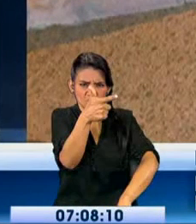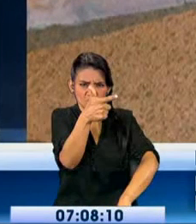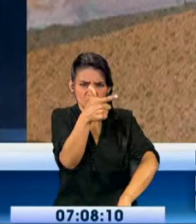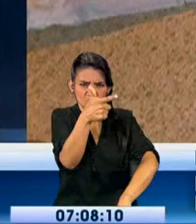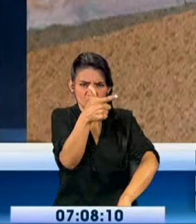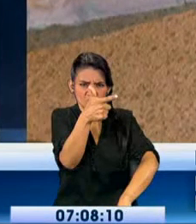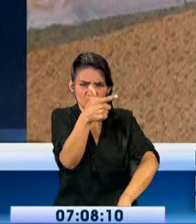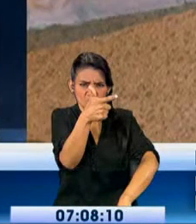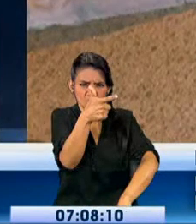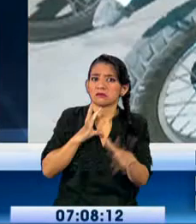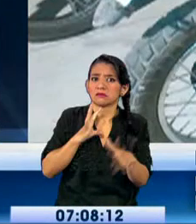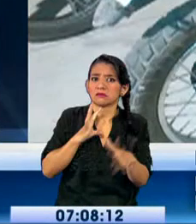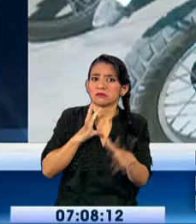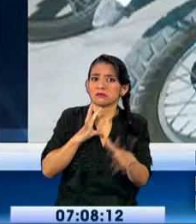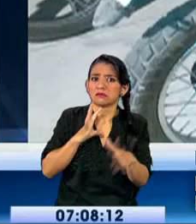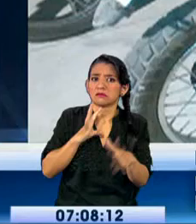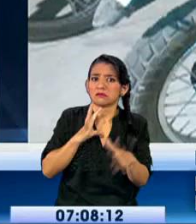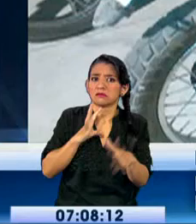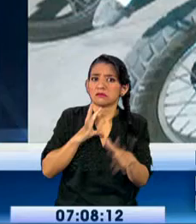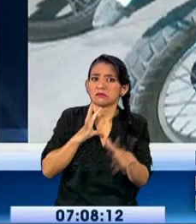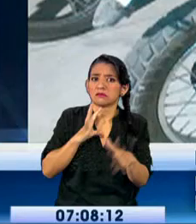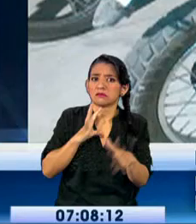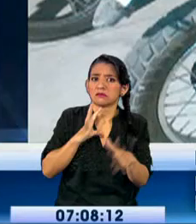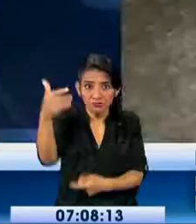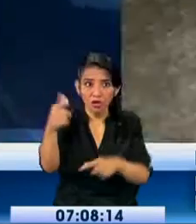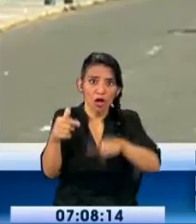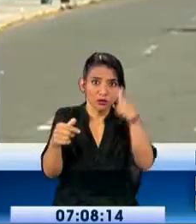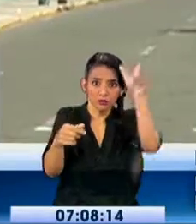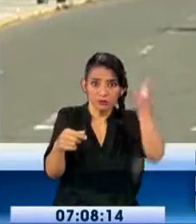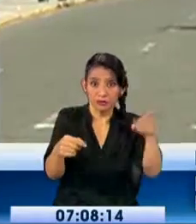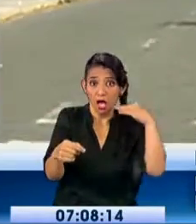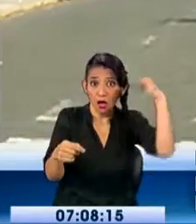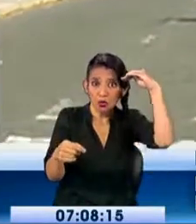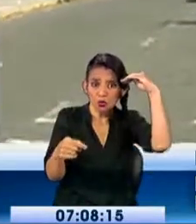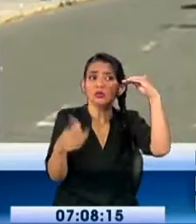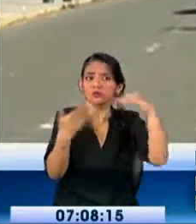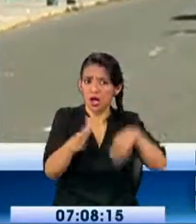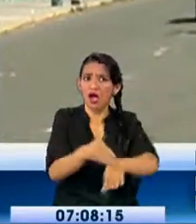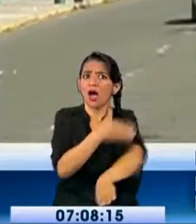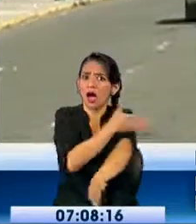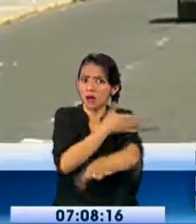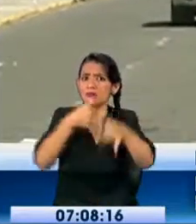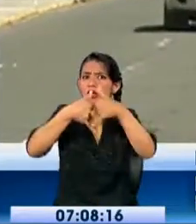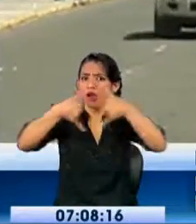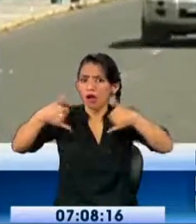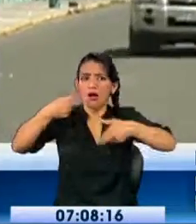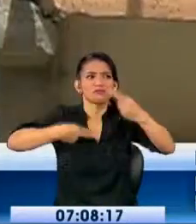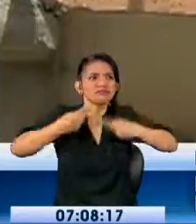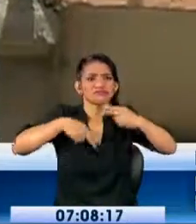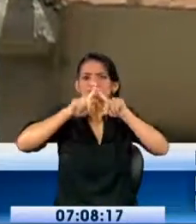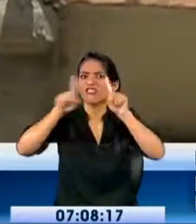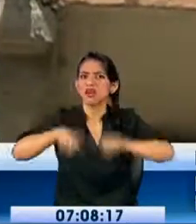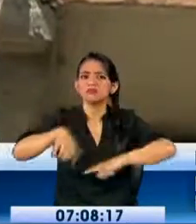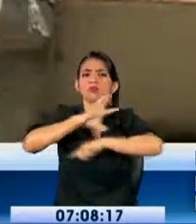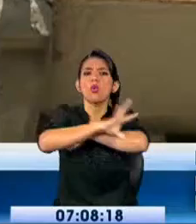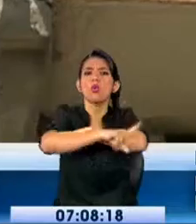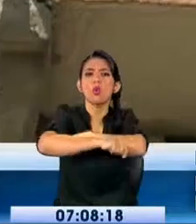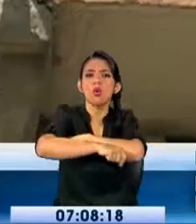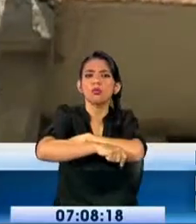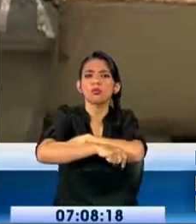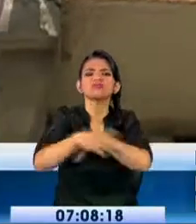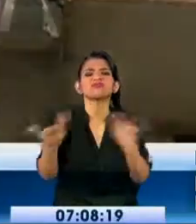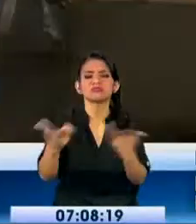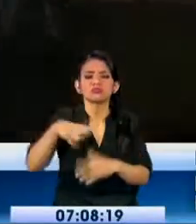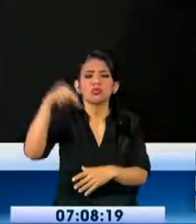detenidos y el menor aislado presuntamente serían parte de una banda responsable de algunos robos a locales comerciales y transeúntes que operaba en